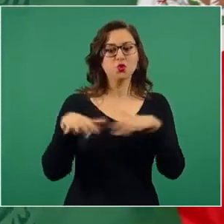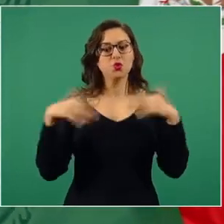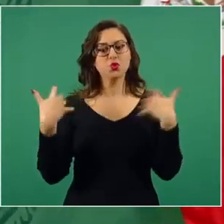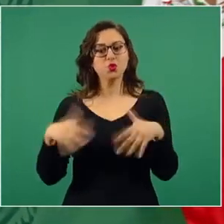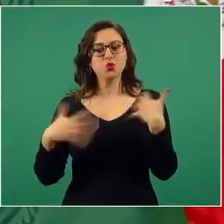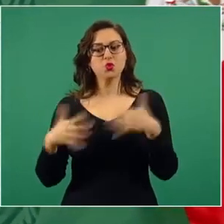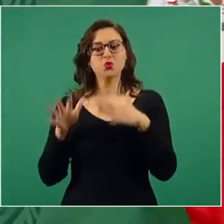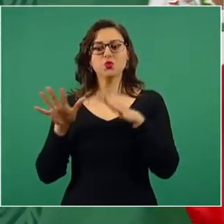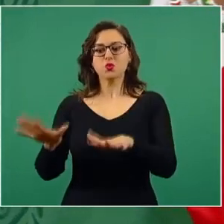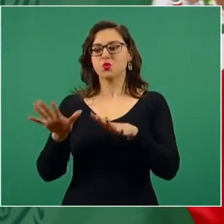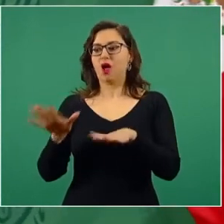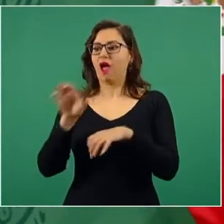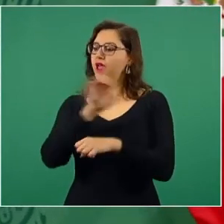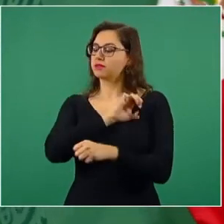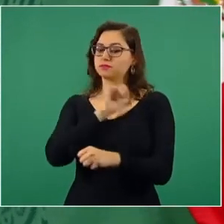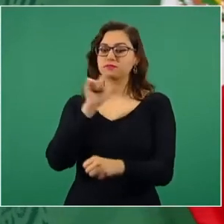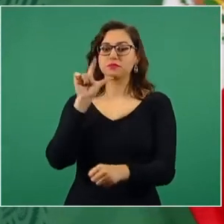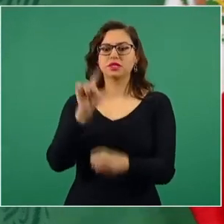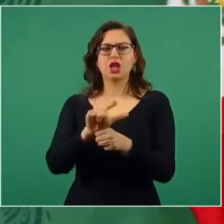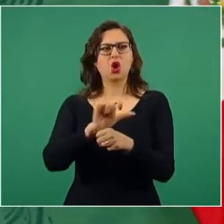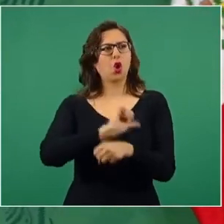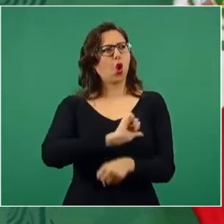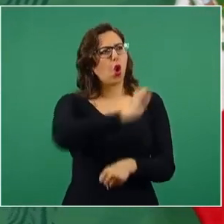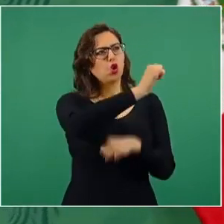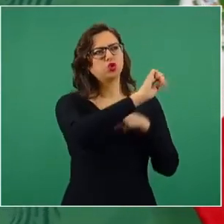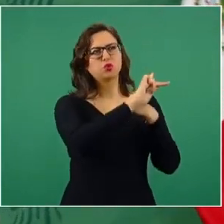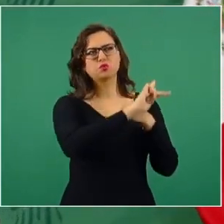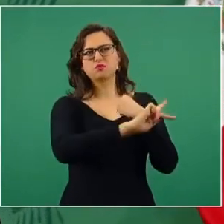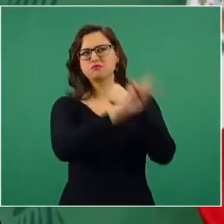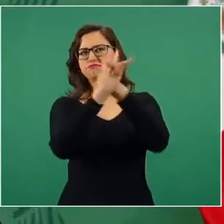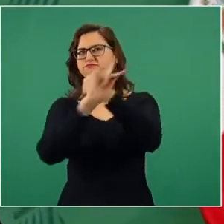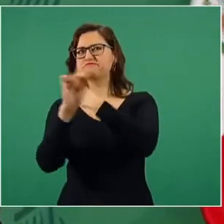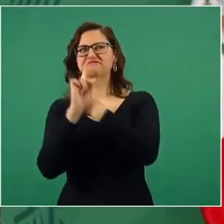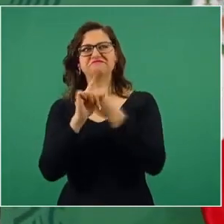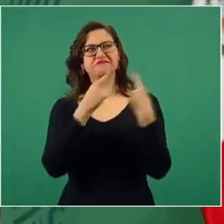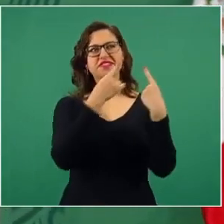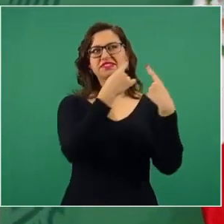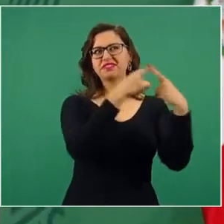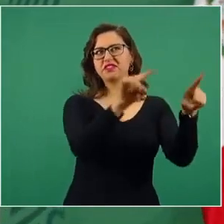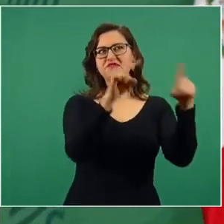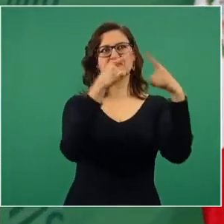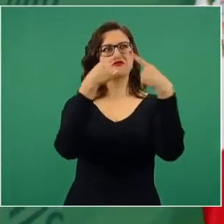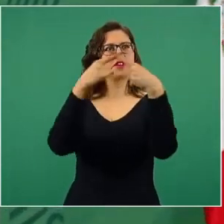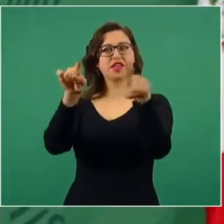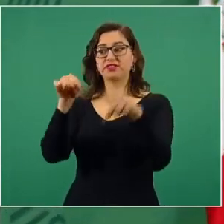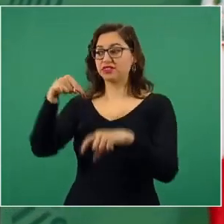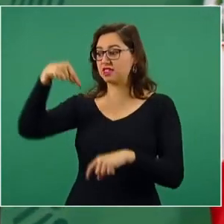ejército mexicano de otros ejércitos. El ejército de México